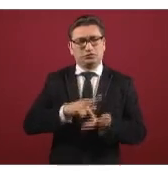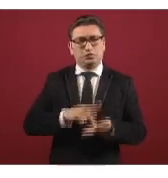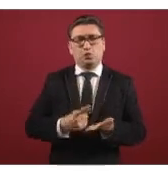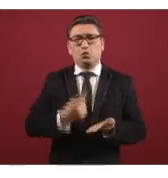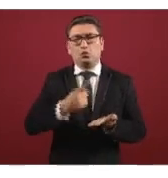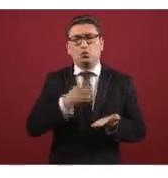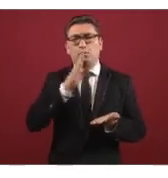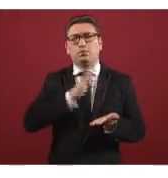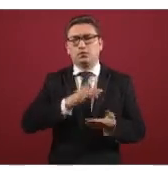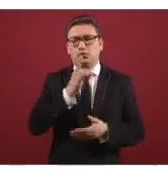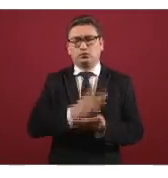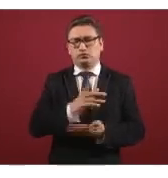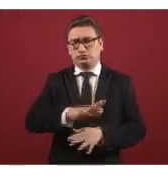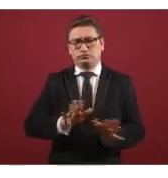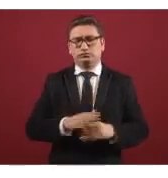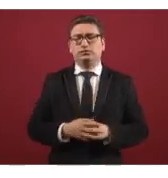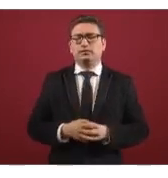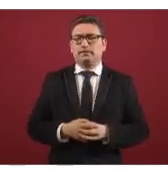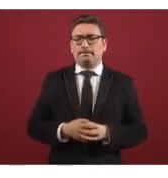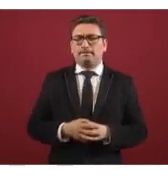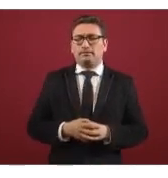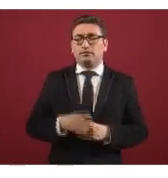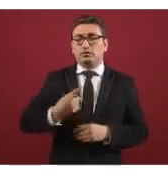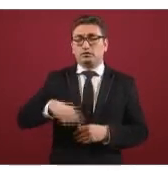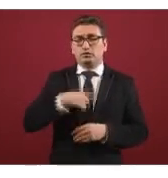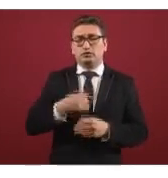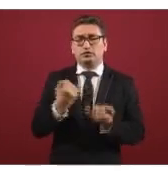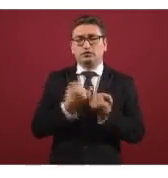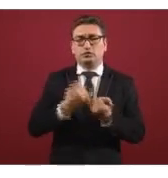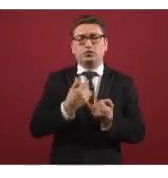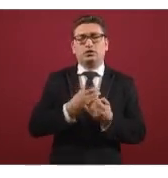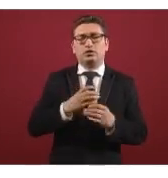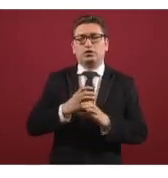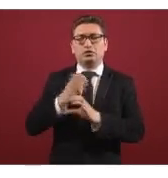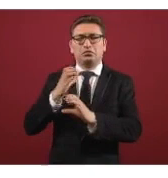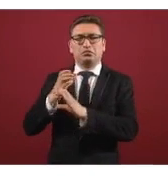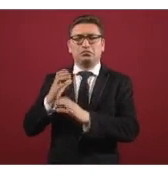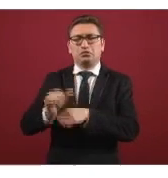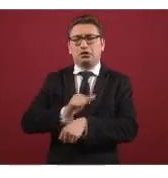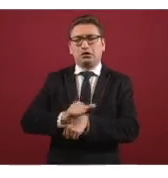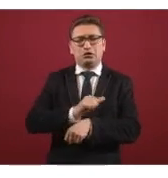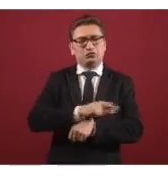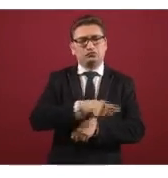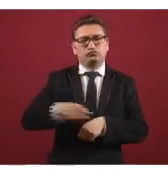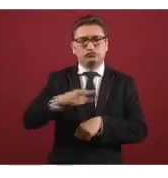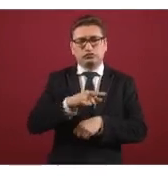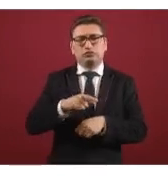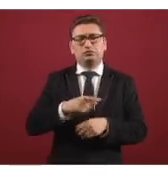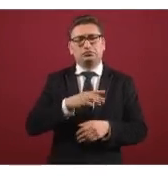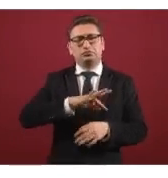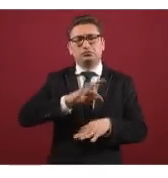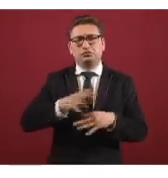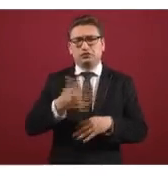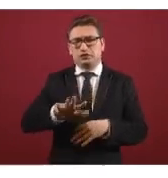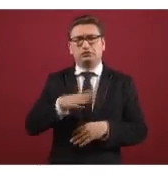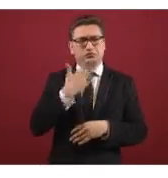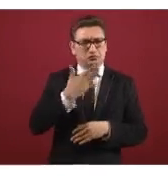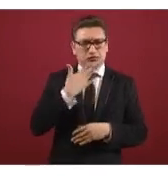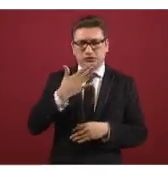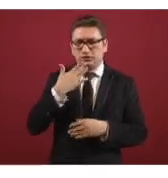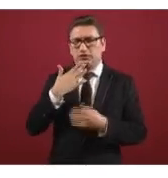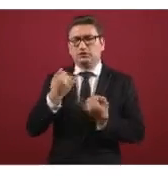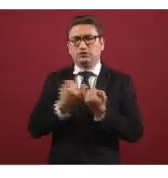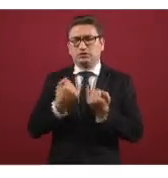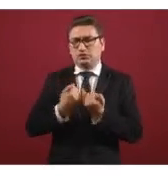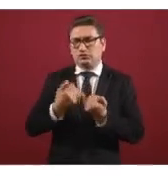calibrada. Verificamos también 10 vehículos, todos salieron bien, 10 autotanques, todos salieron bien,